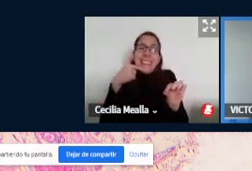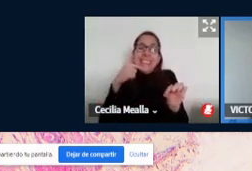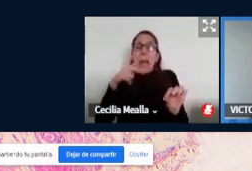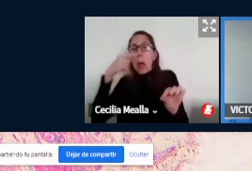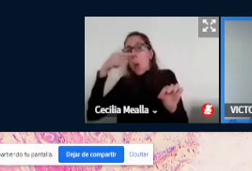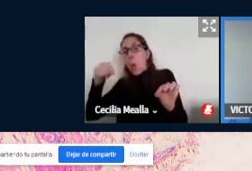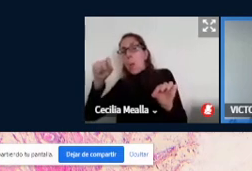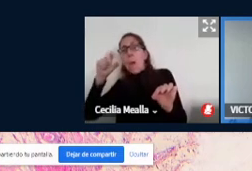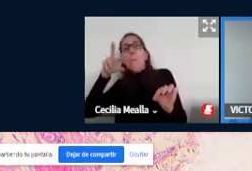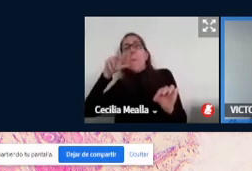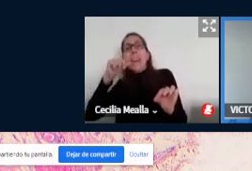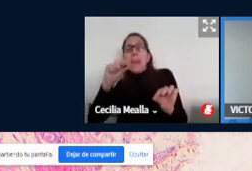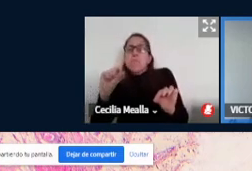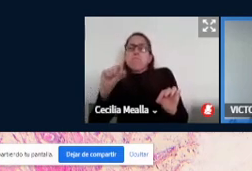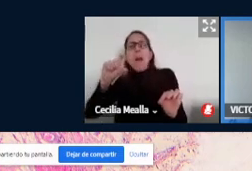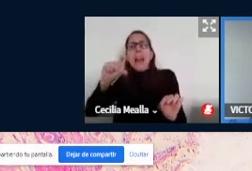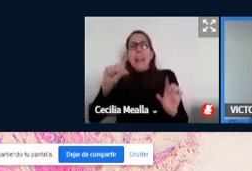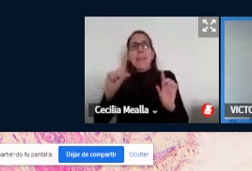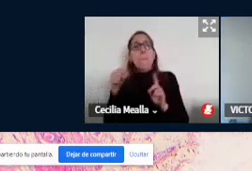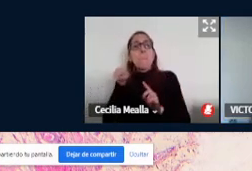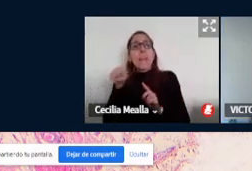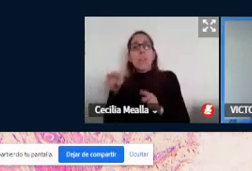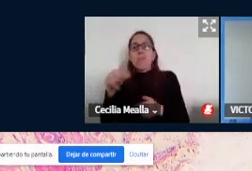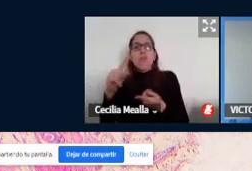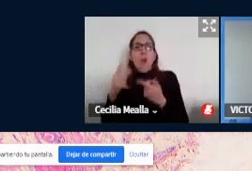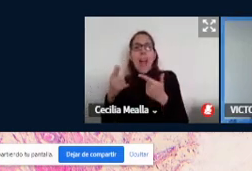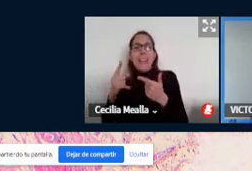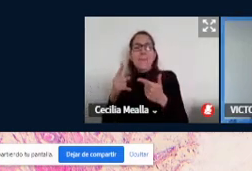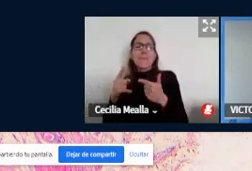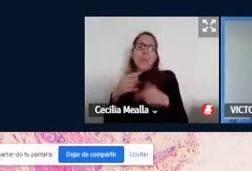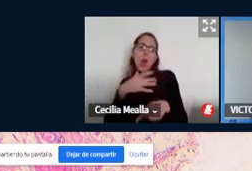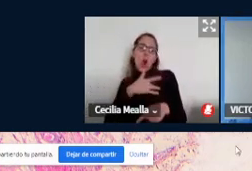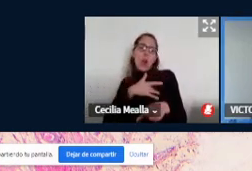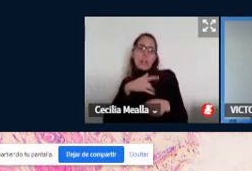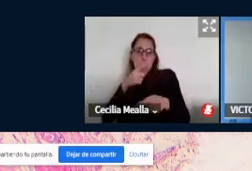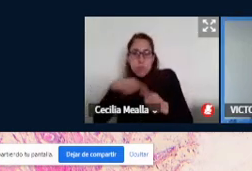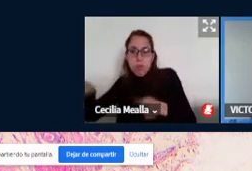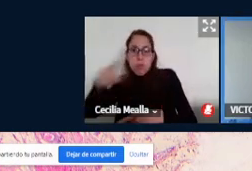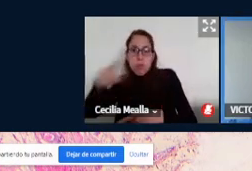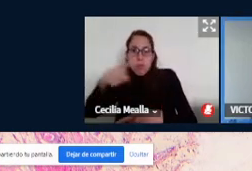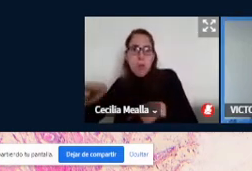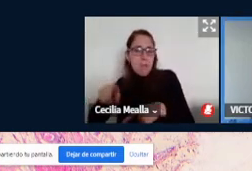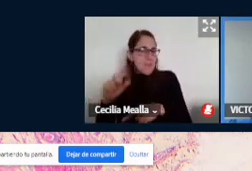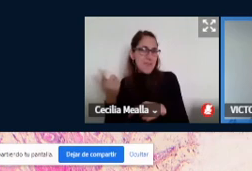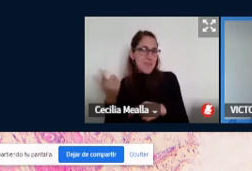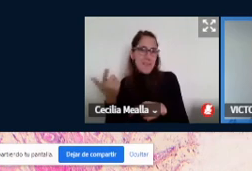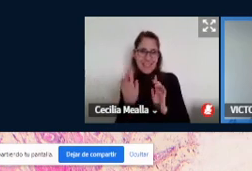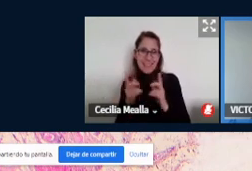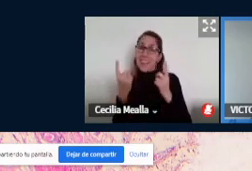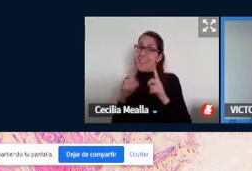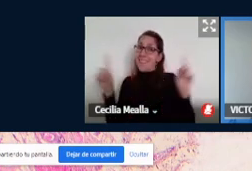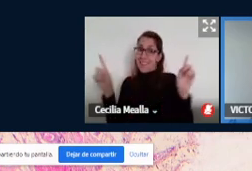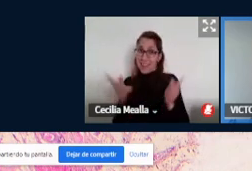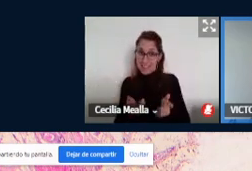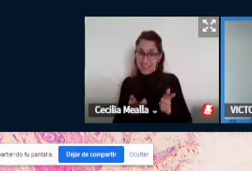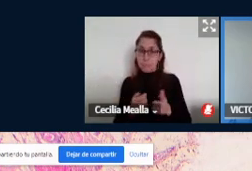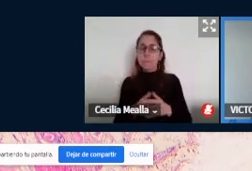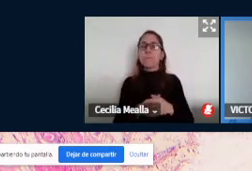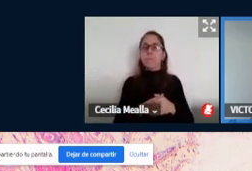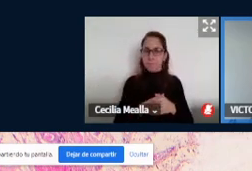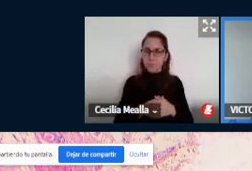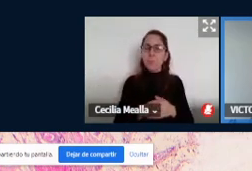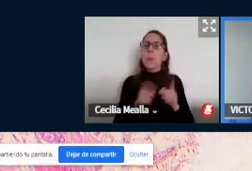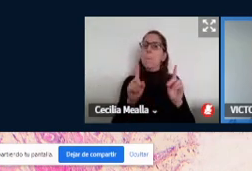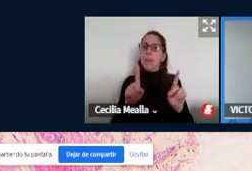no tienen la presión del bombeo del corazón. Lo que va a tener las venas, a diferencia de las arterias, en algunos